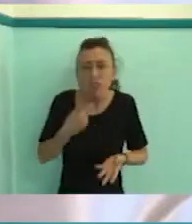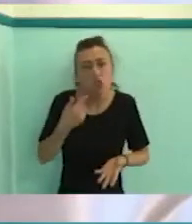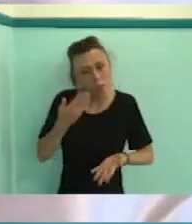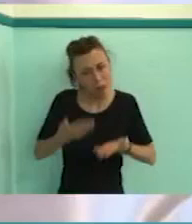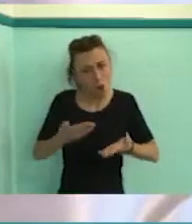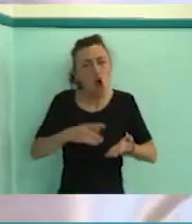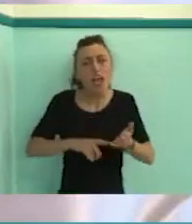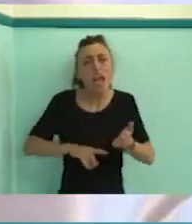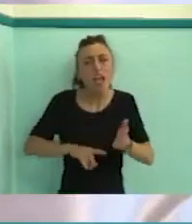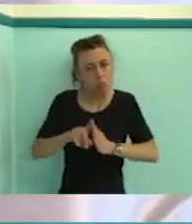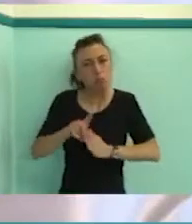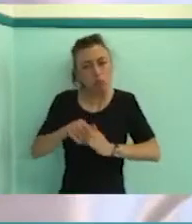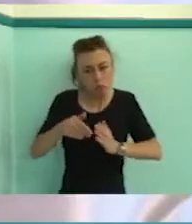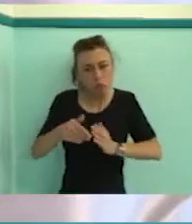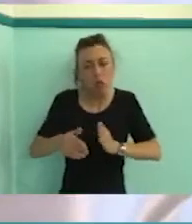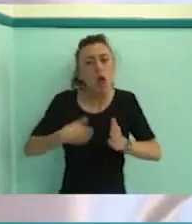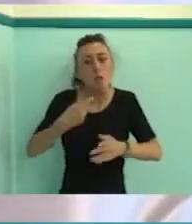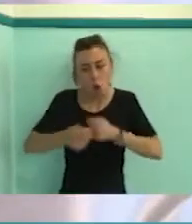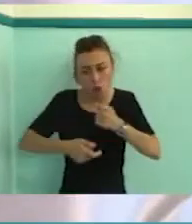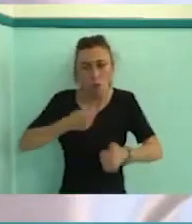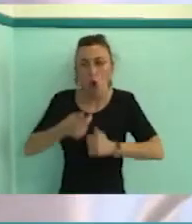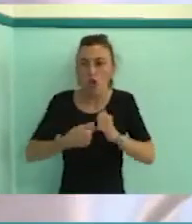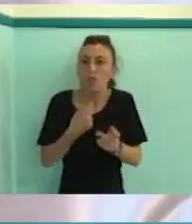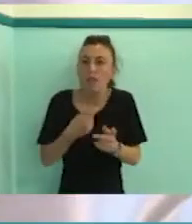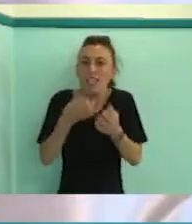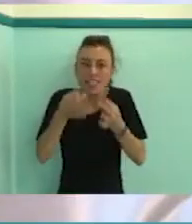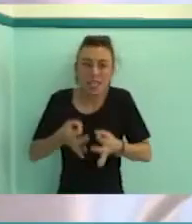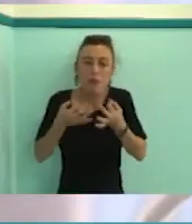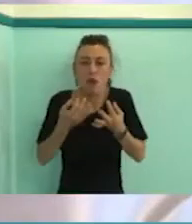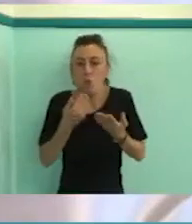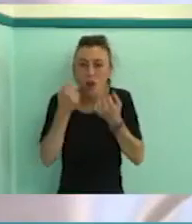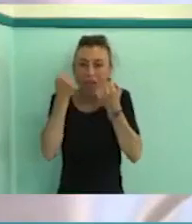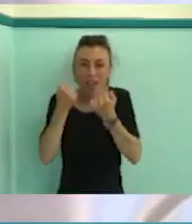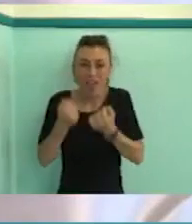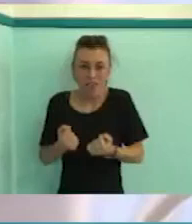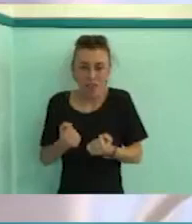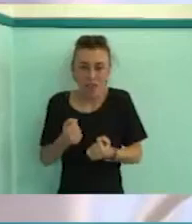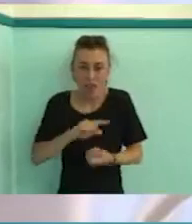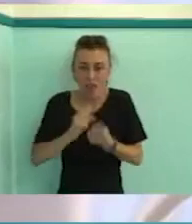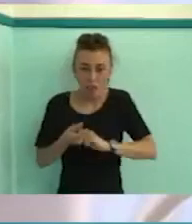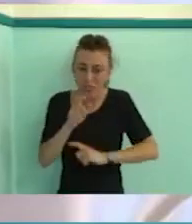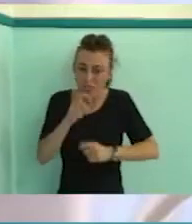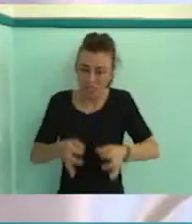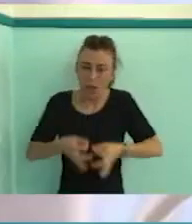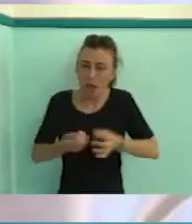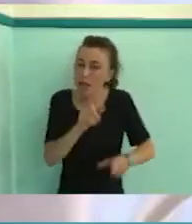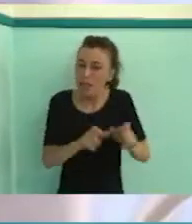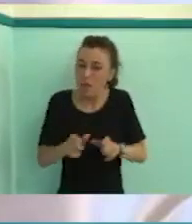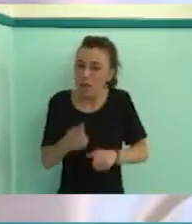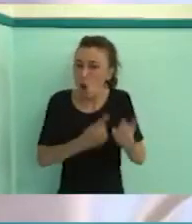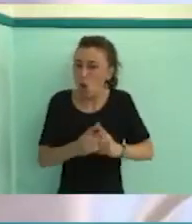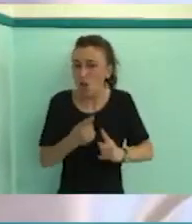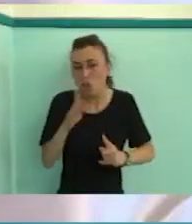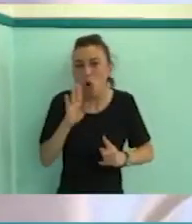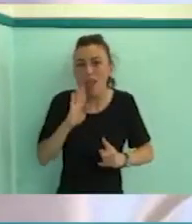poco ahora siempre hay un agente de cambio yo siempre pienso que cada siempre hay como personas que rompen como ese patrón no sea generacional o